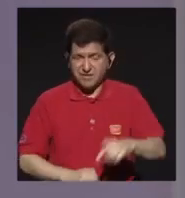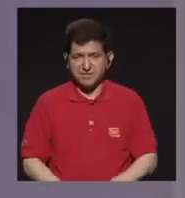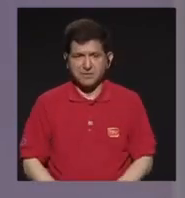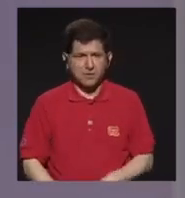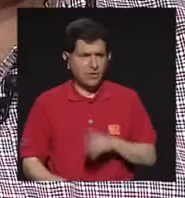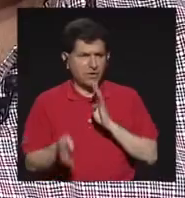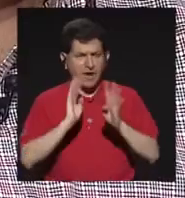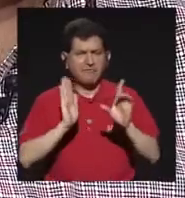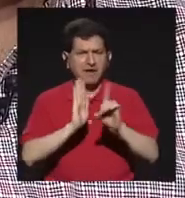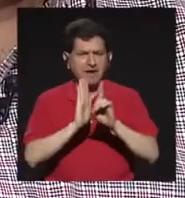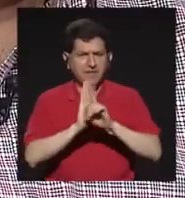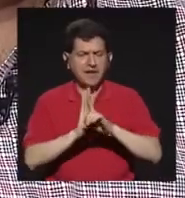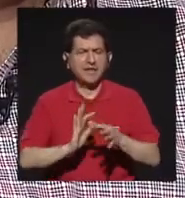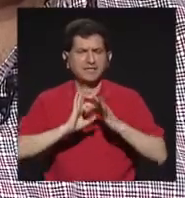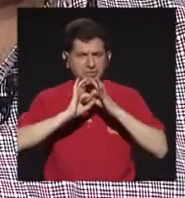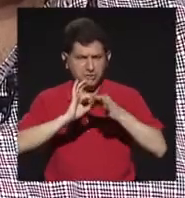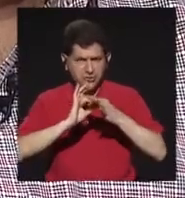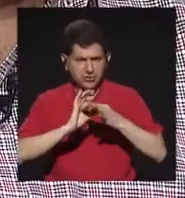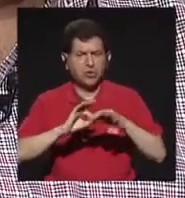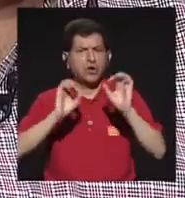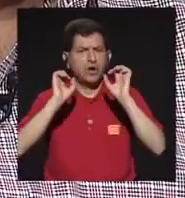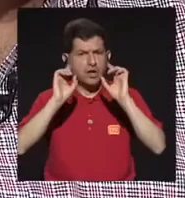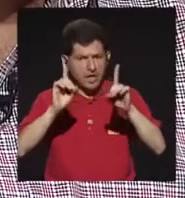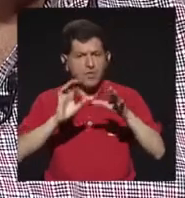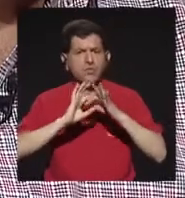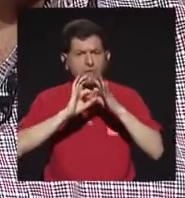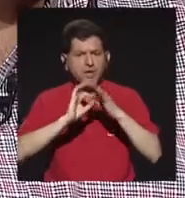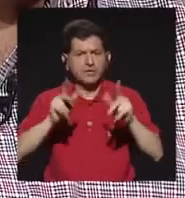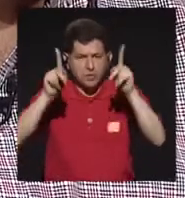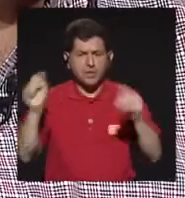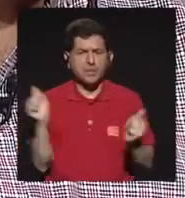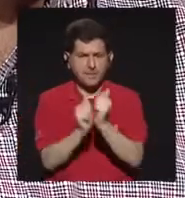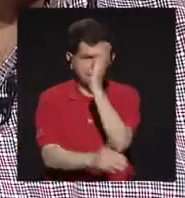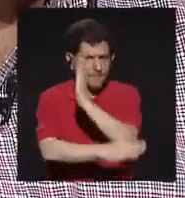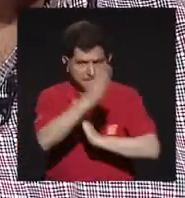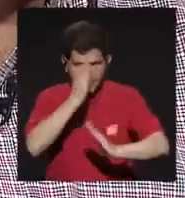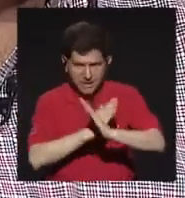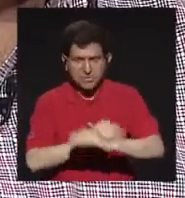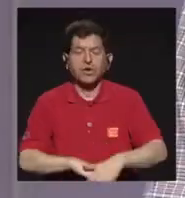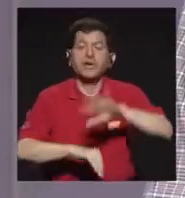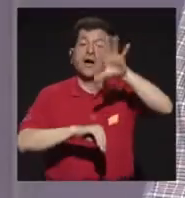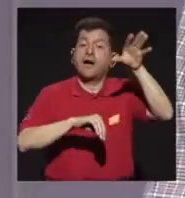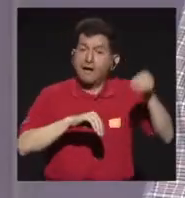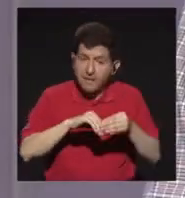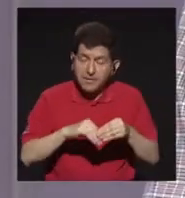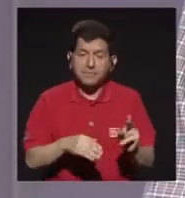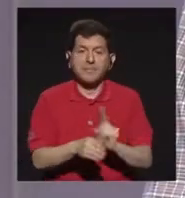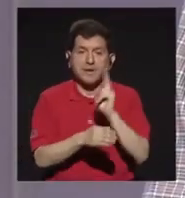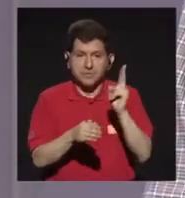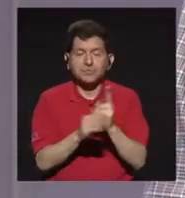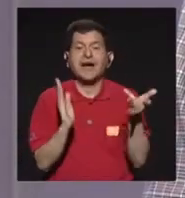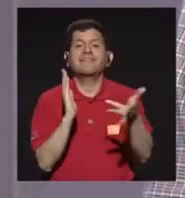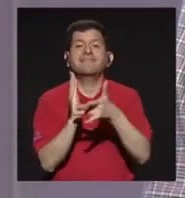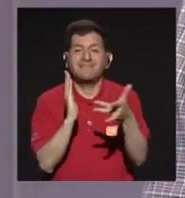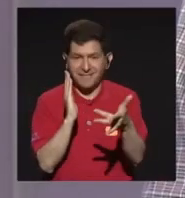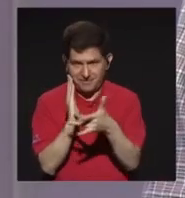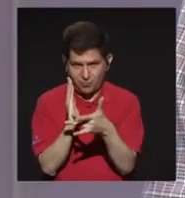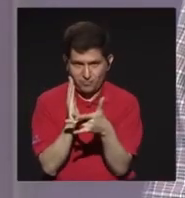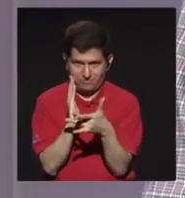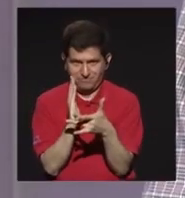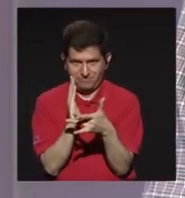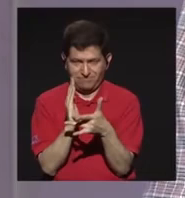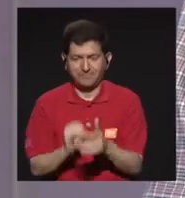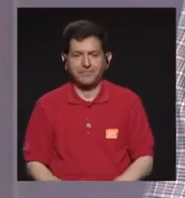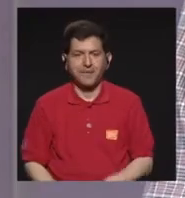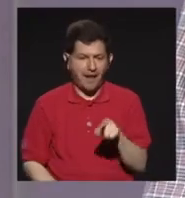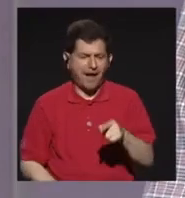la, el derecho a la sexualidad y la educación sexual de las personas con discapacidad, sino que utilizamos la tecnología